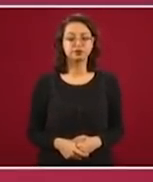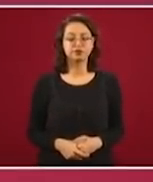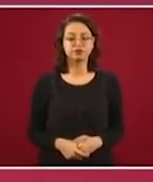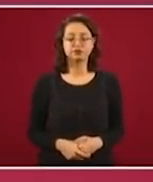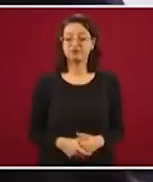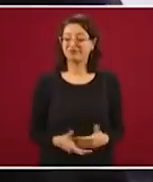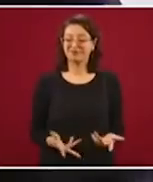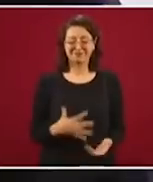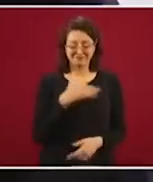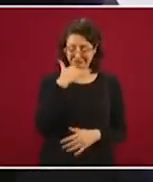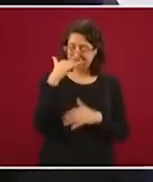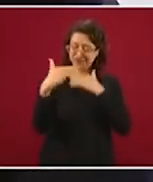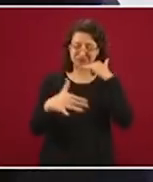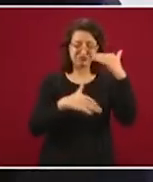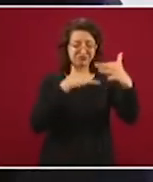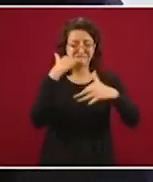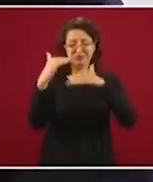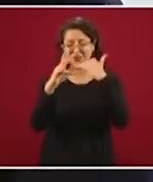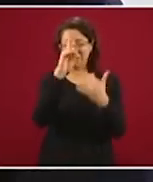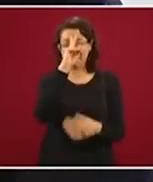Una gran corrupción